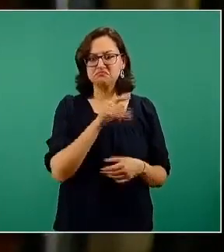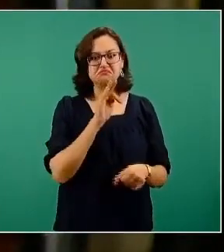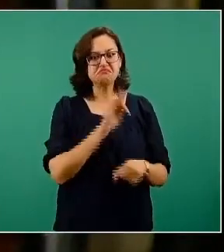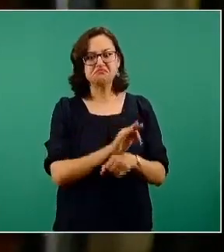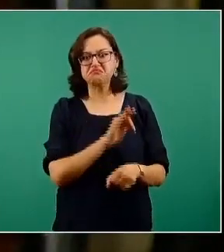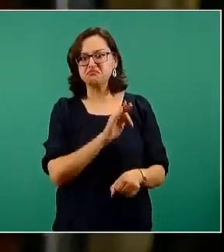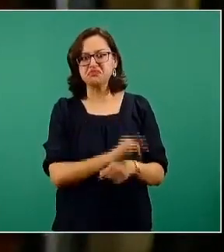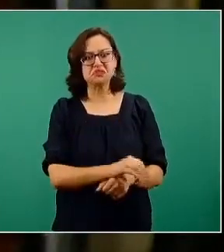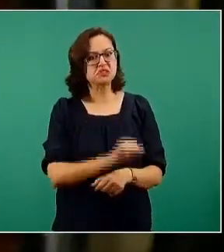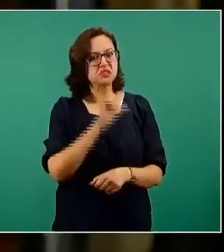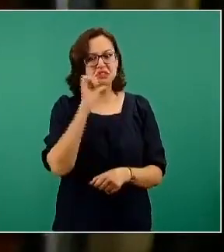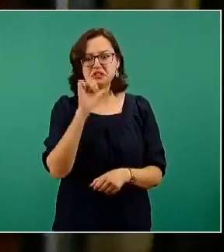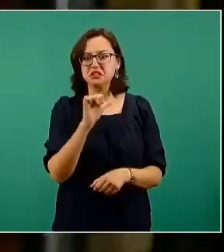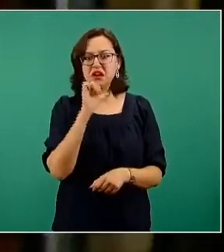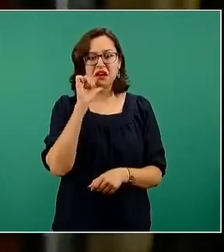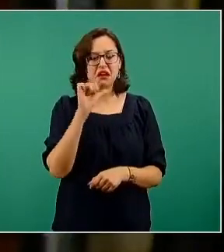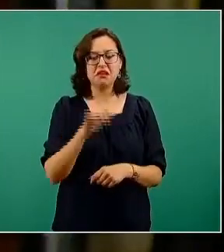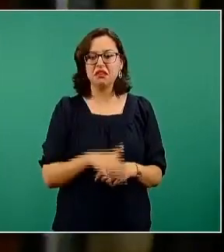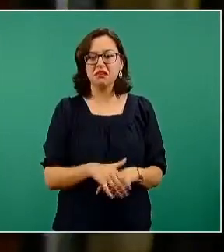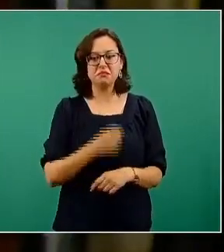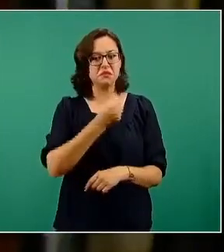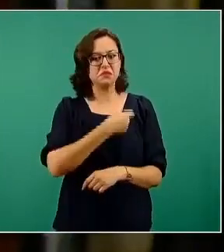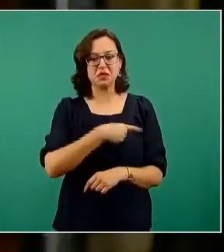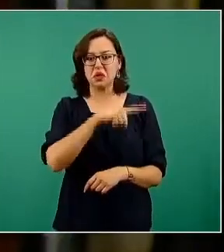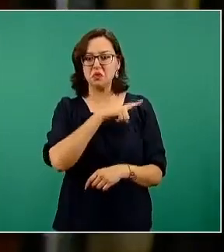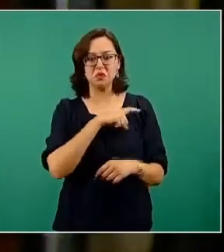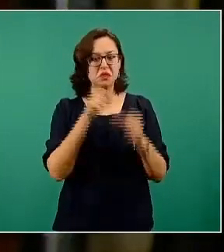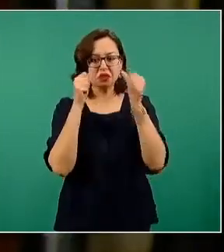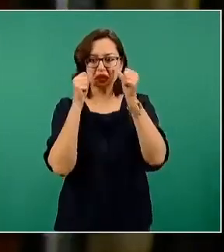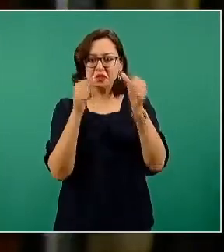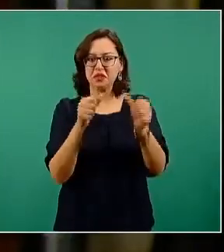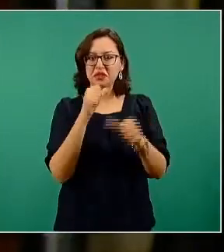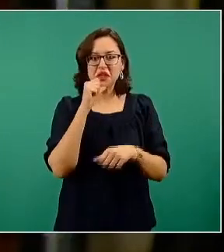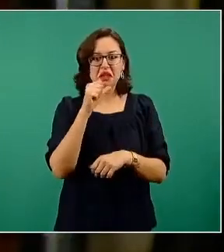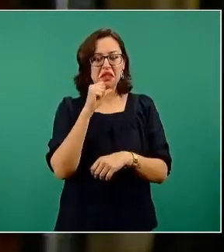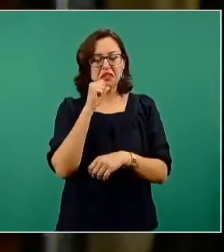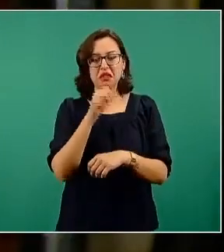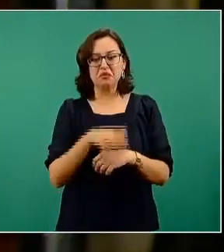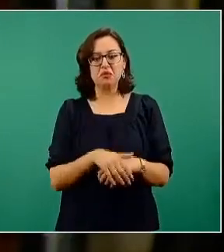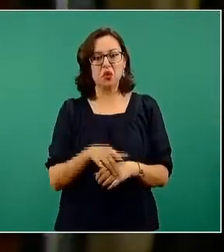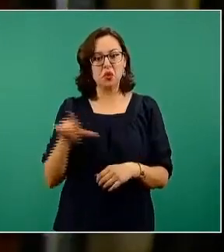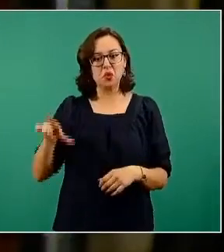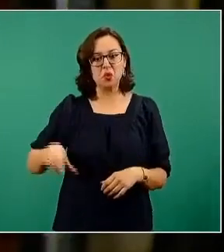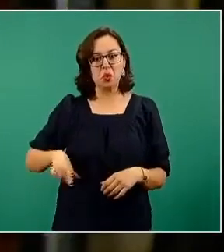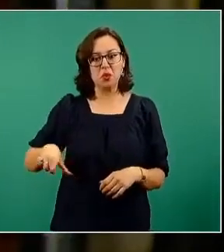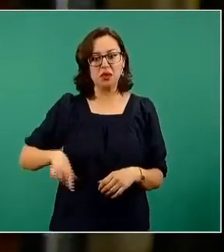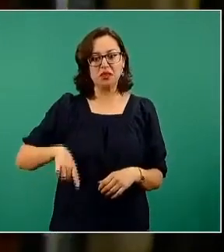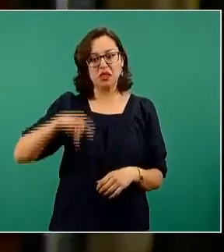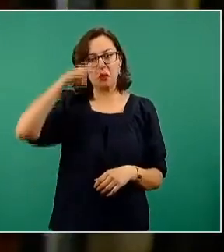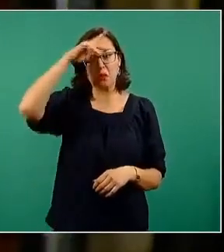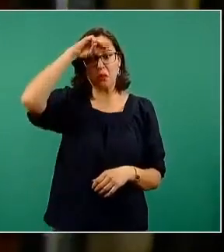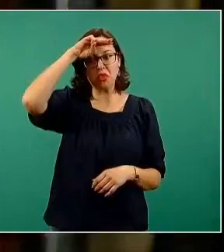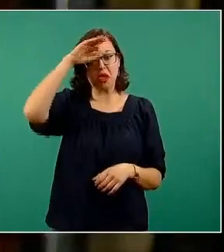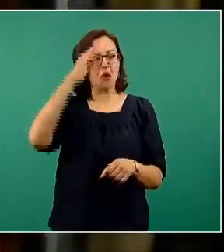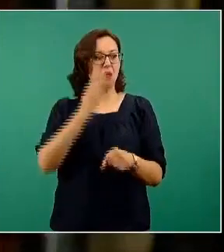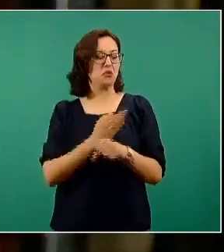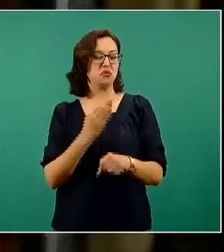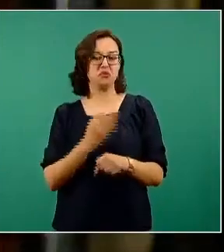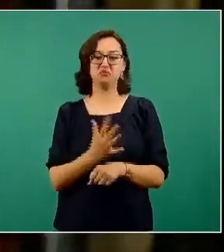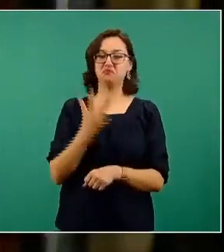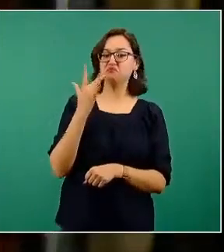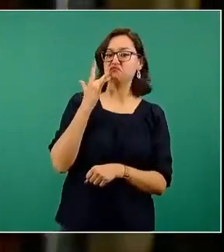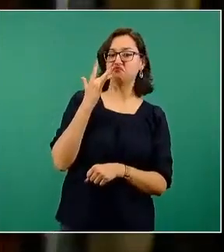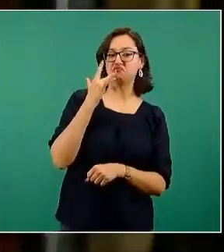del sector salud. Me sorprende que el gobernador de Monterrey pues se ponga en plan de divo cuando hay